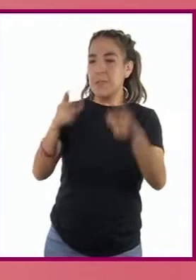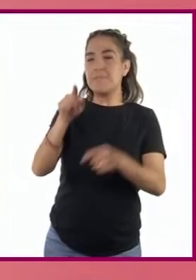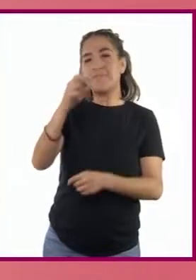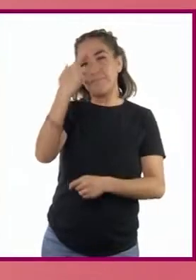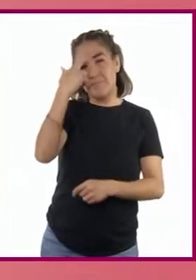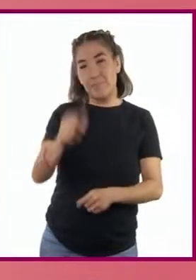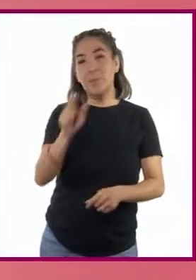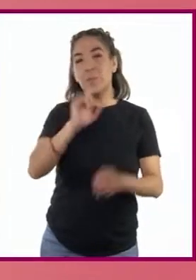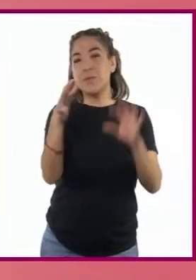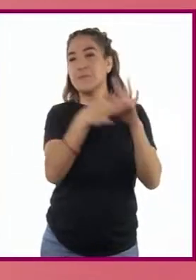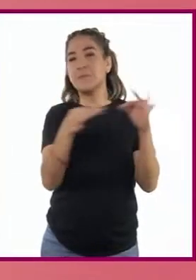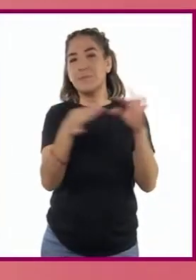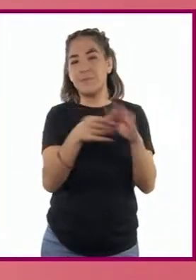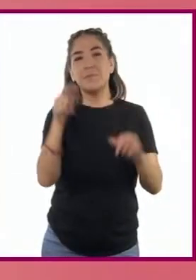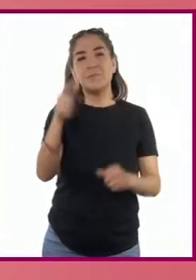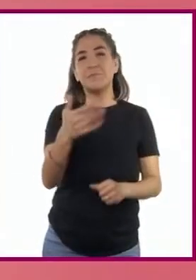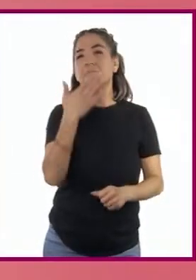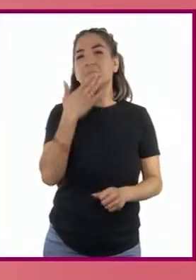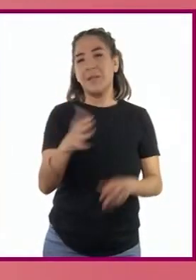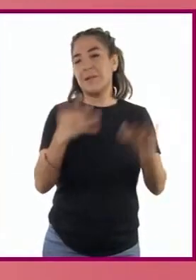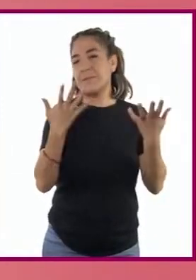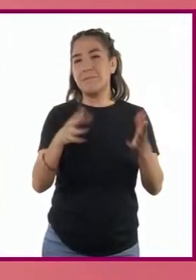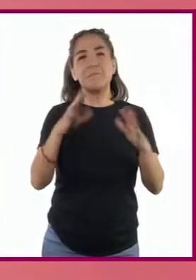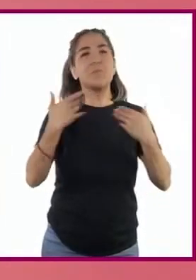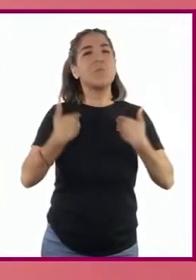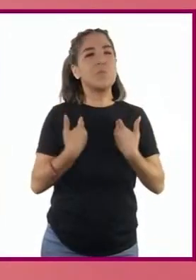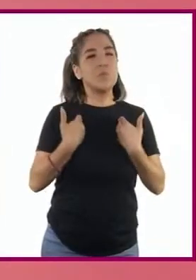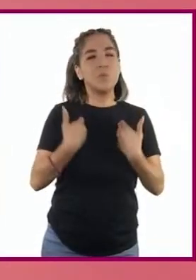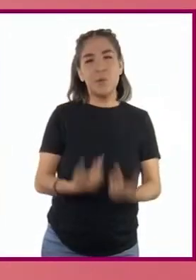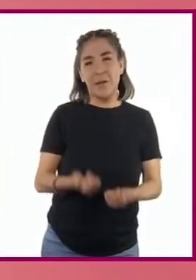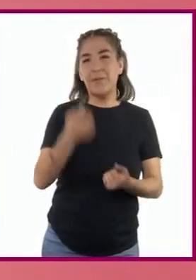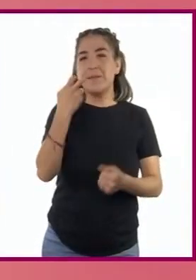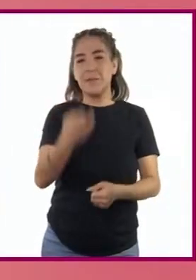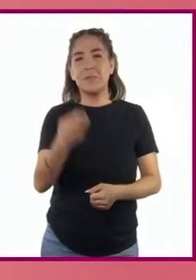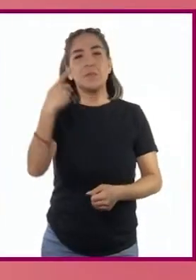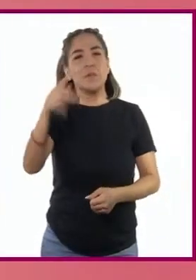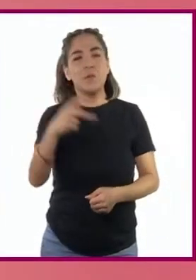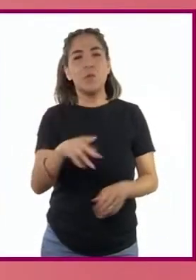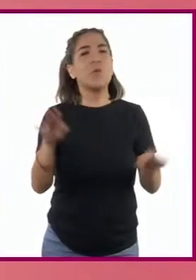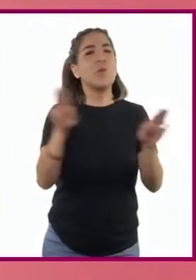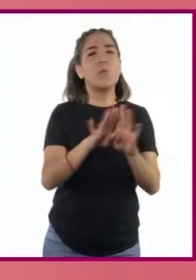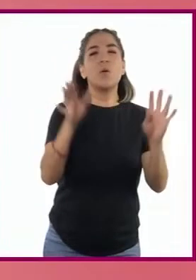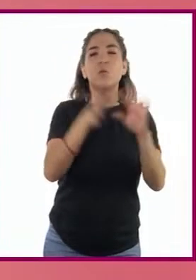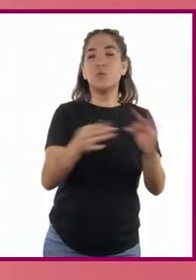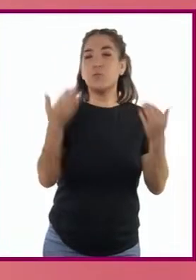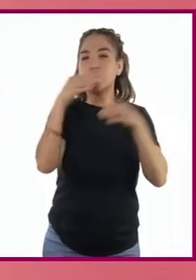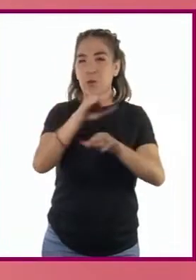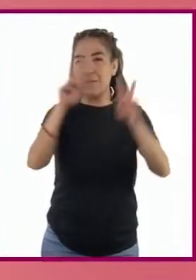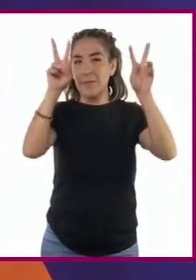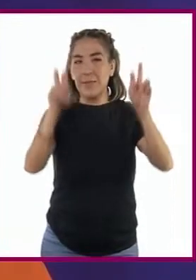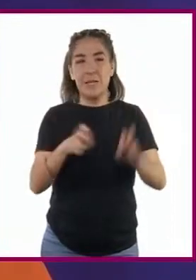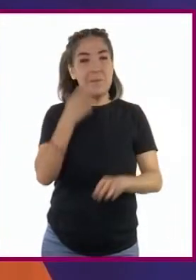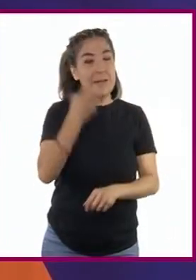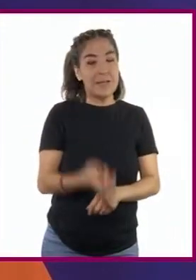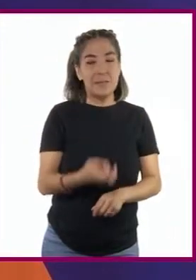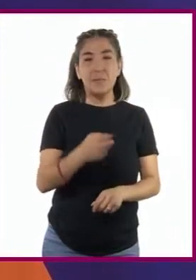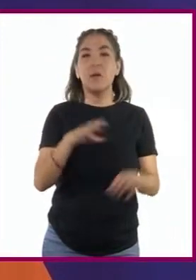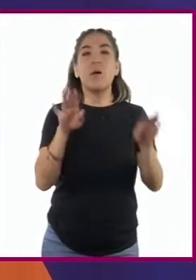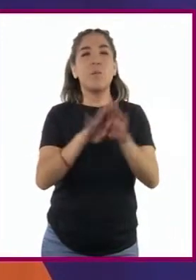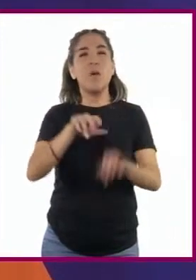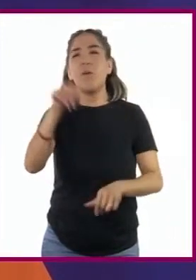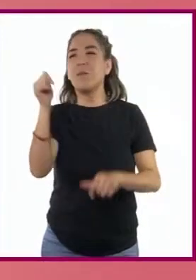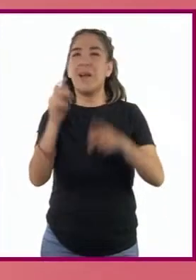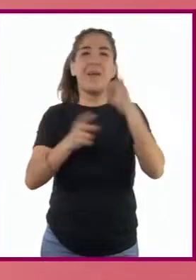sus argumentos son más sólidos que los propios. Hablan solamente del tema de la mesa sin